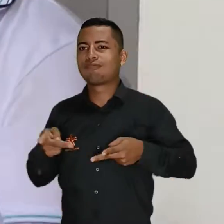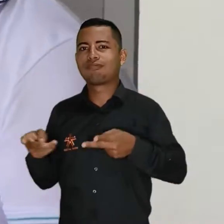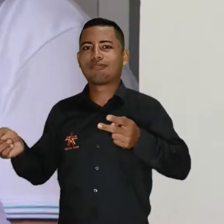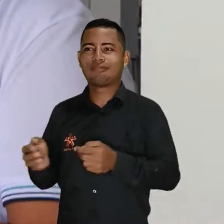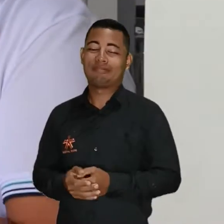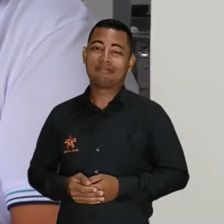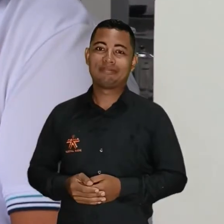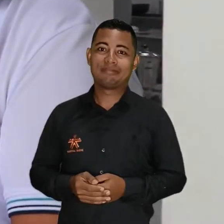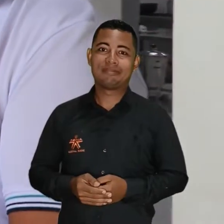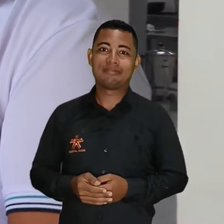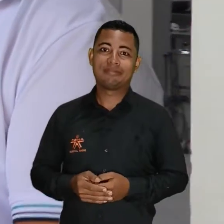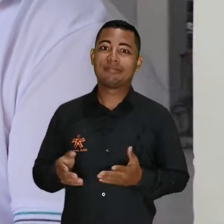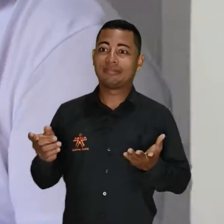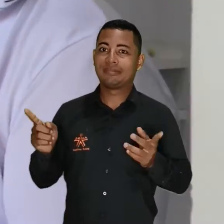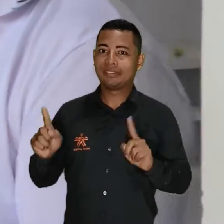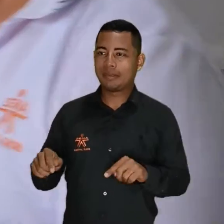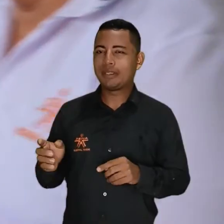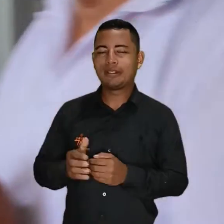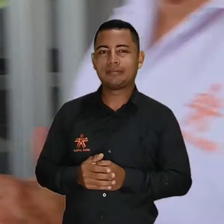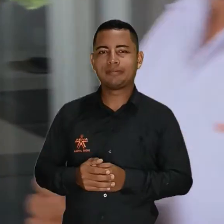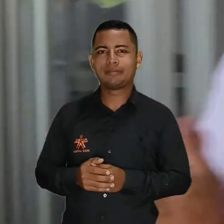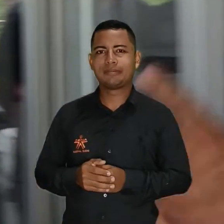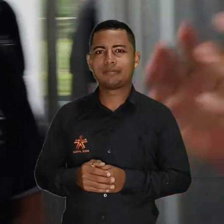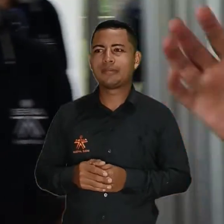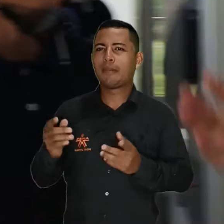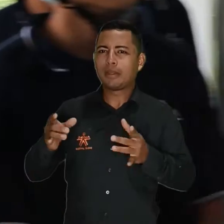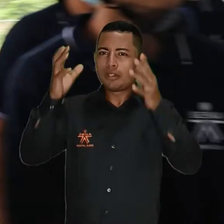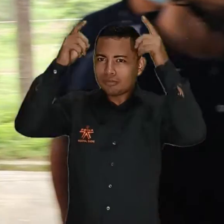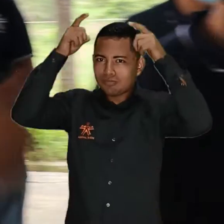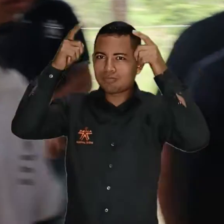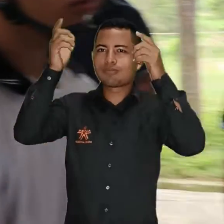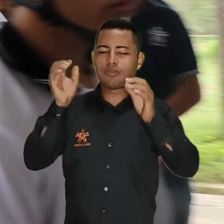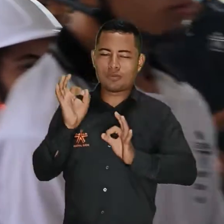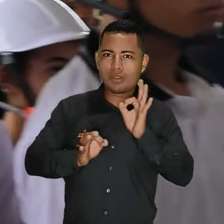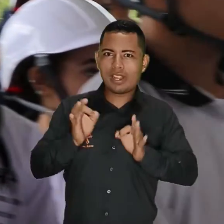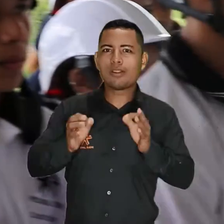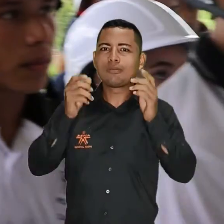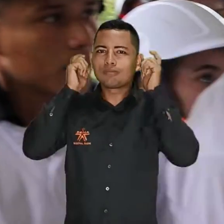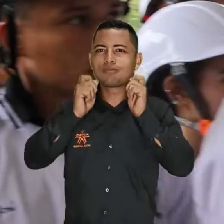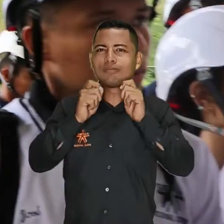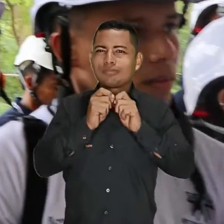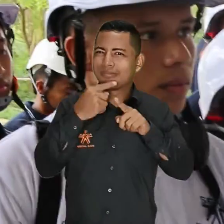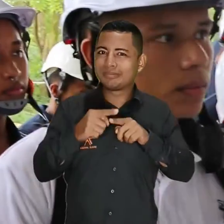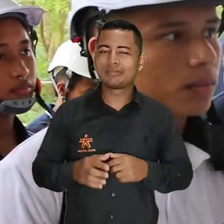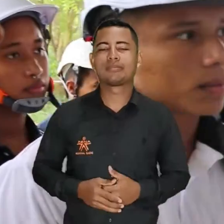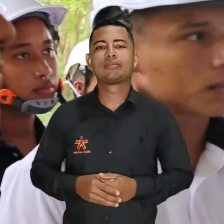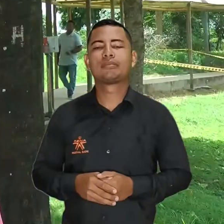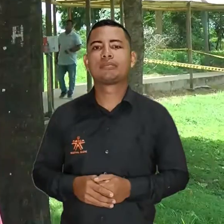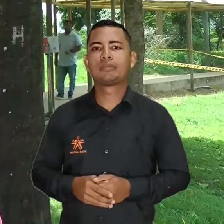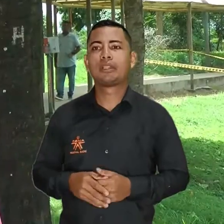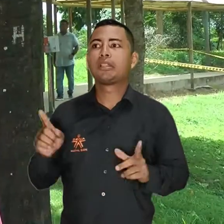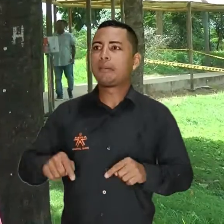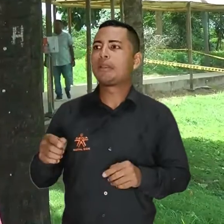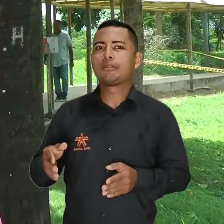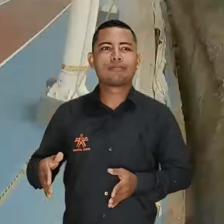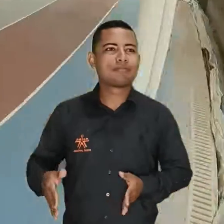ambientes de aprendizaje, recibir además una especie de elementos de protecciones personales